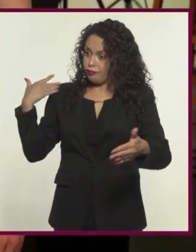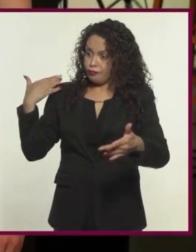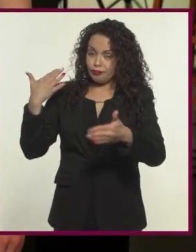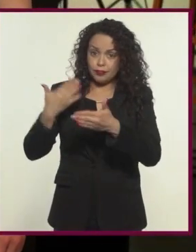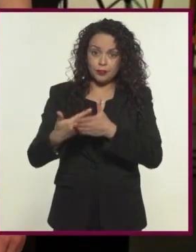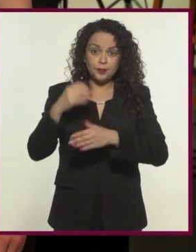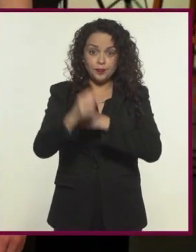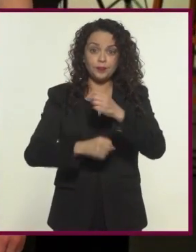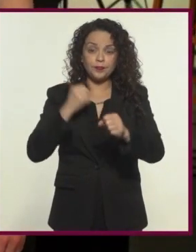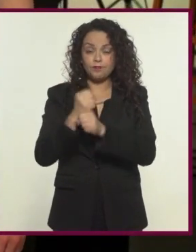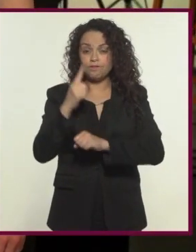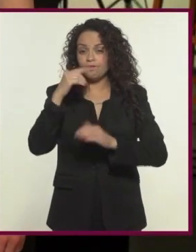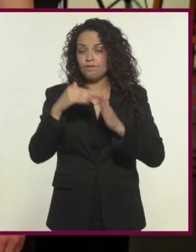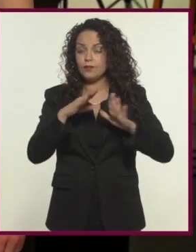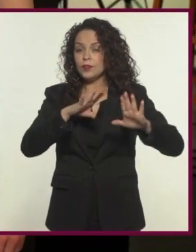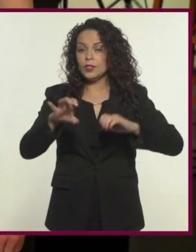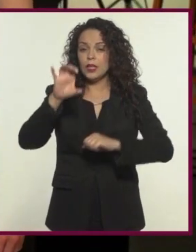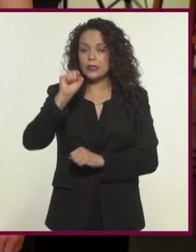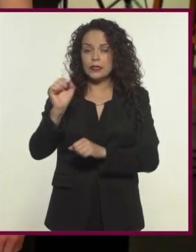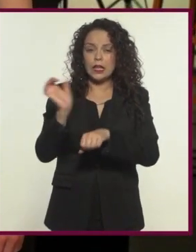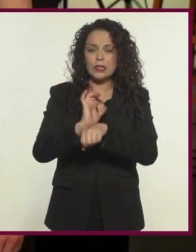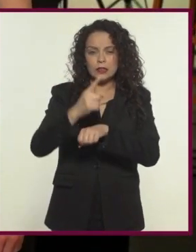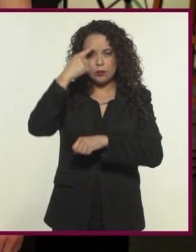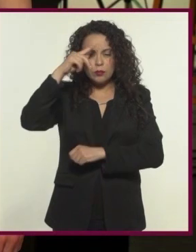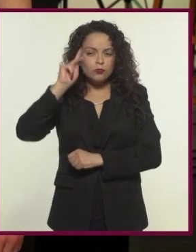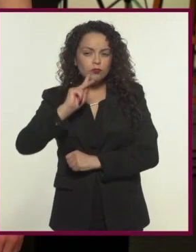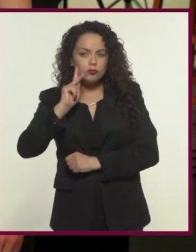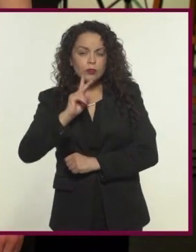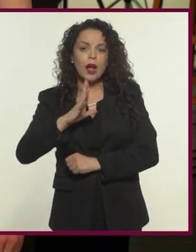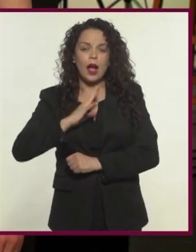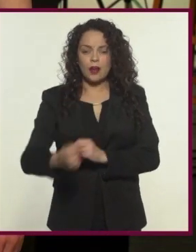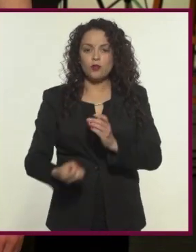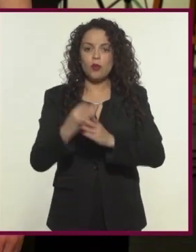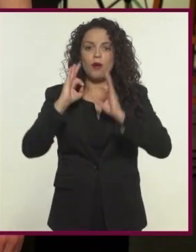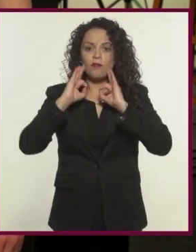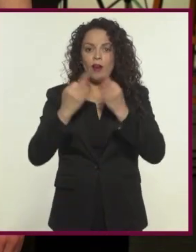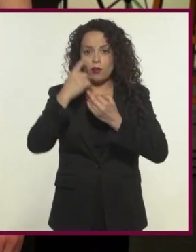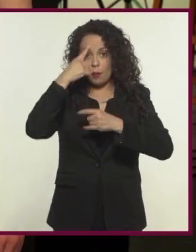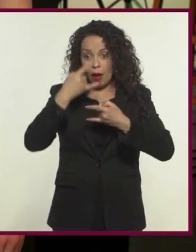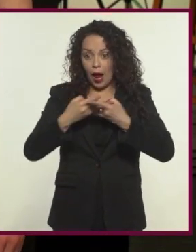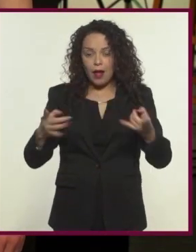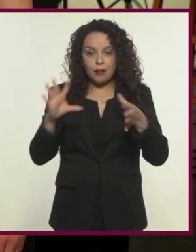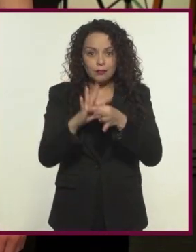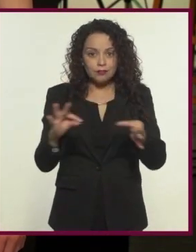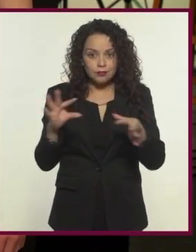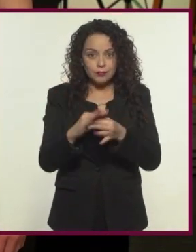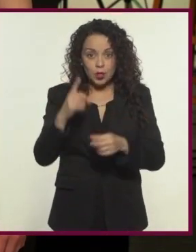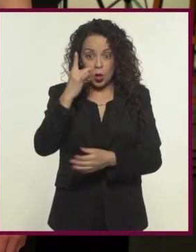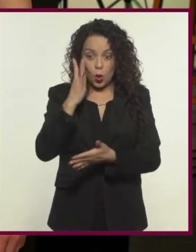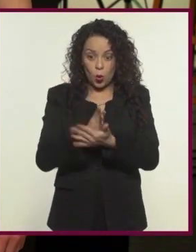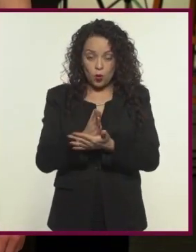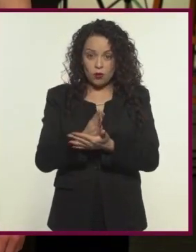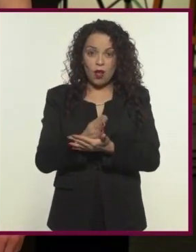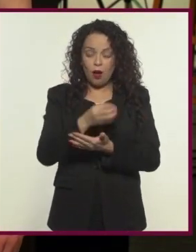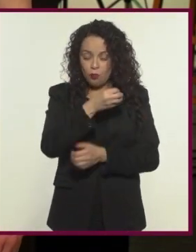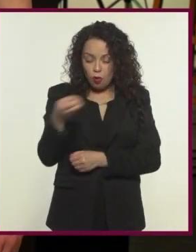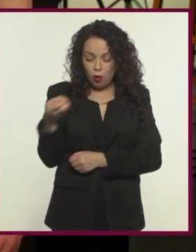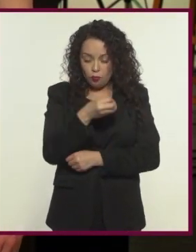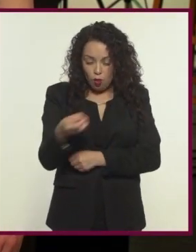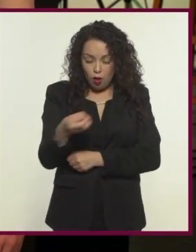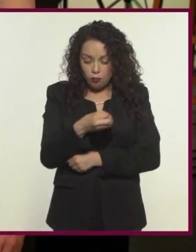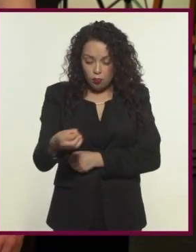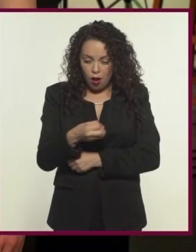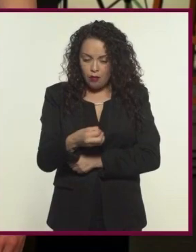Aunque a partir de los años 60, con el cine experimental se encontraron nuevas formas de contar historias. Ya no es solo seguir la narrativa en línea